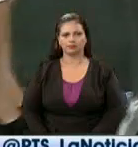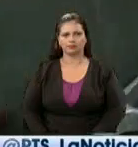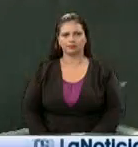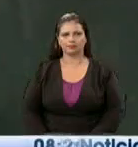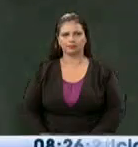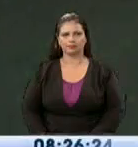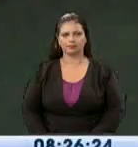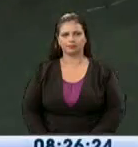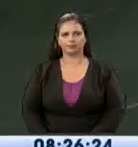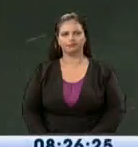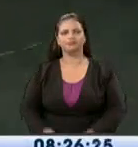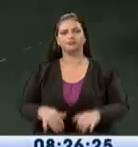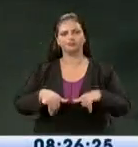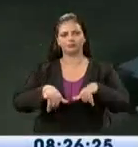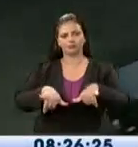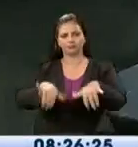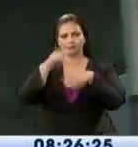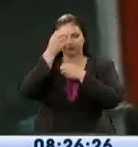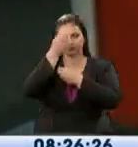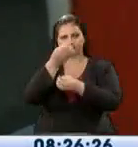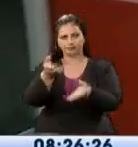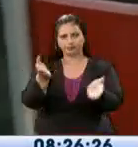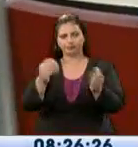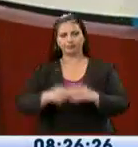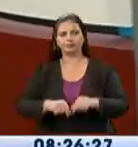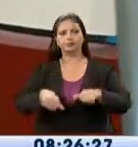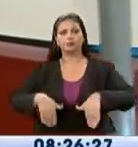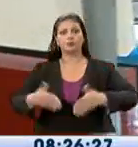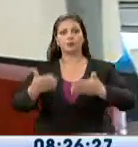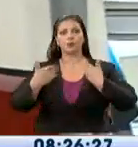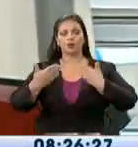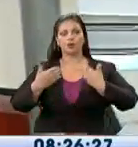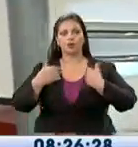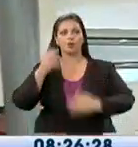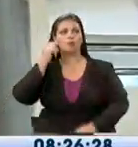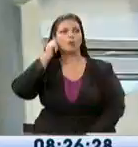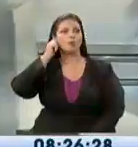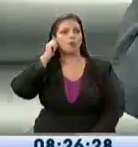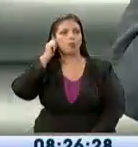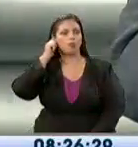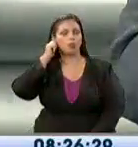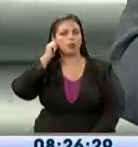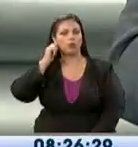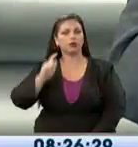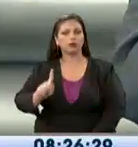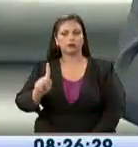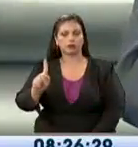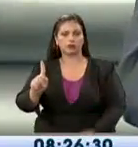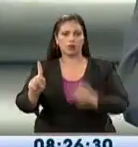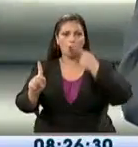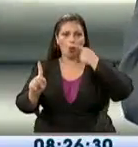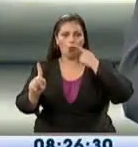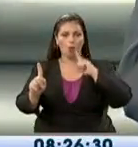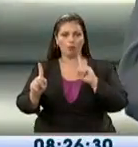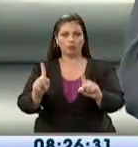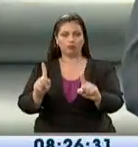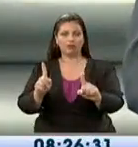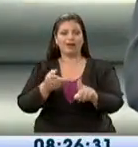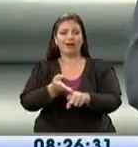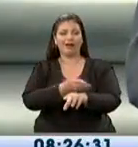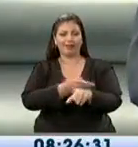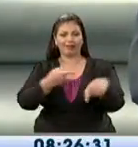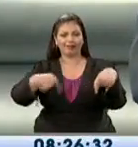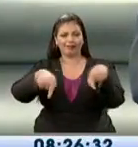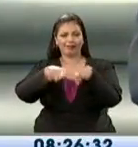Bueno, y continuamos con más información. En Guayaquil, una mujer fue apuñalada por parte de su ex conviviente. Luego del hecho, el